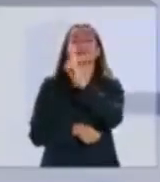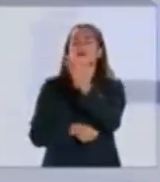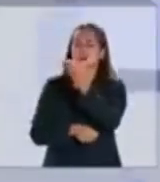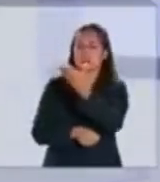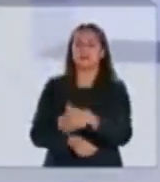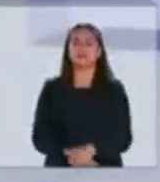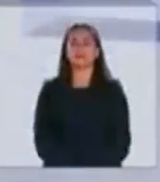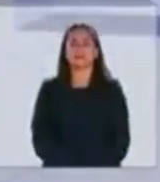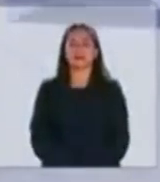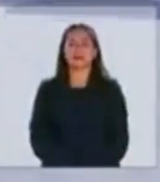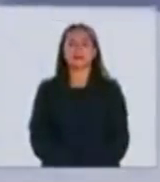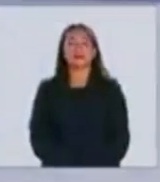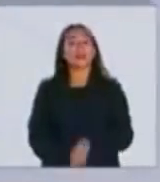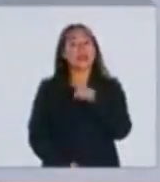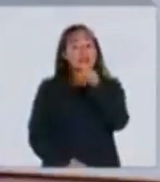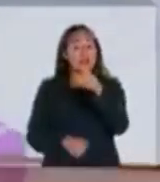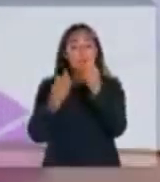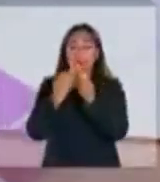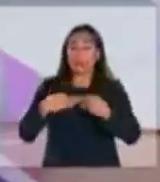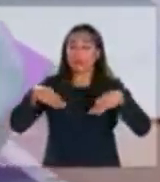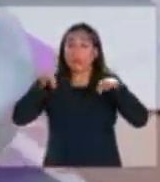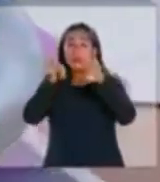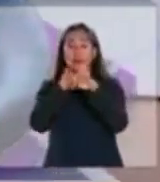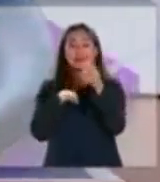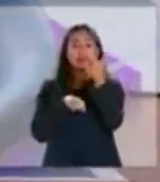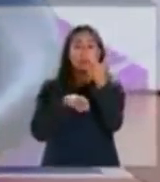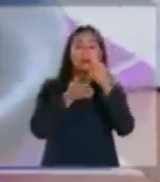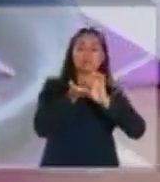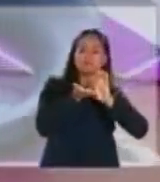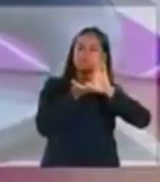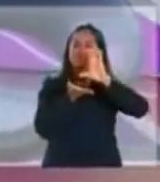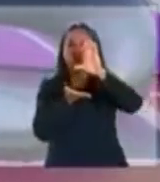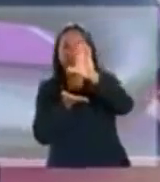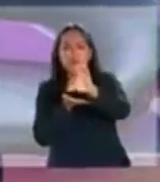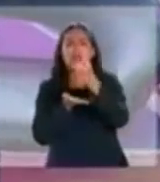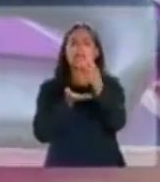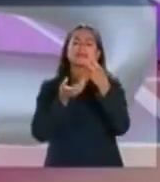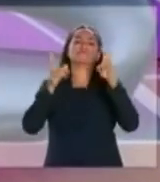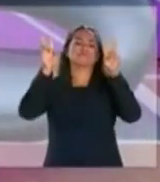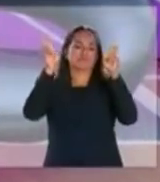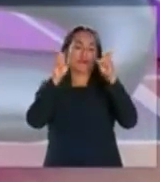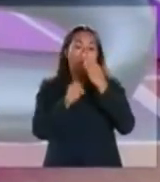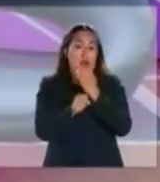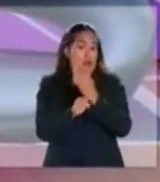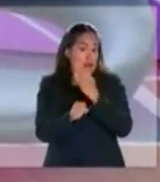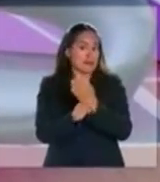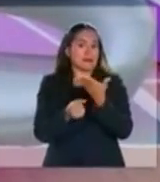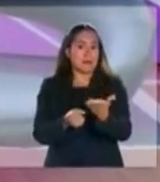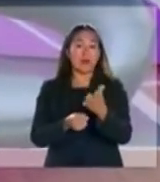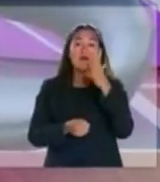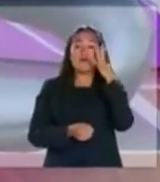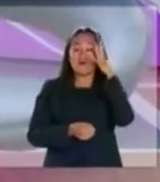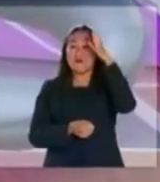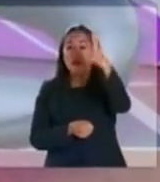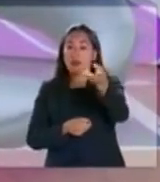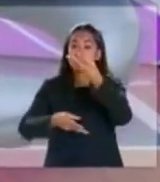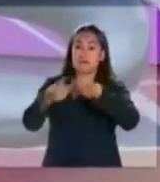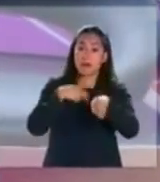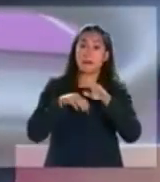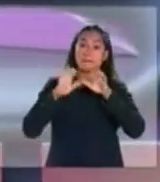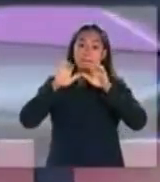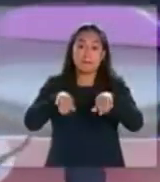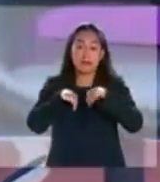bloque habla también de inversión y yo aquí quiero decir que para que haya empleo en un país tiene que haber inversión